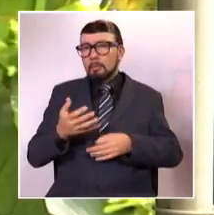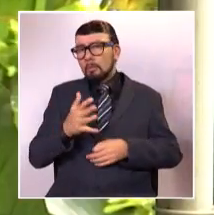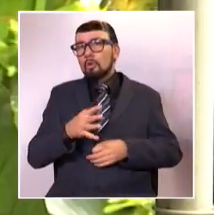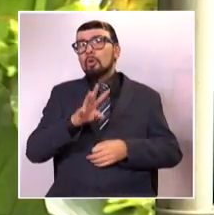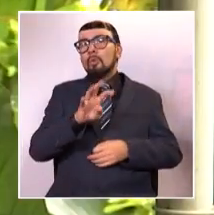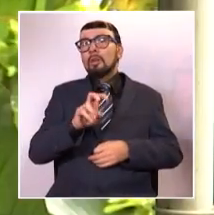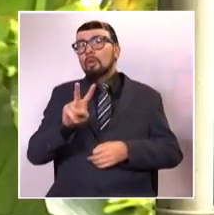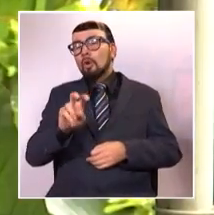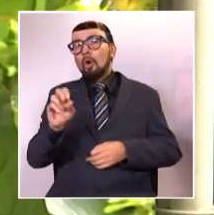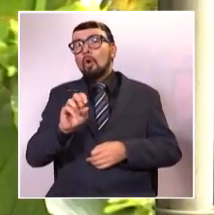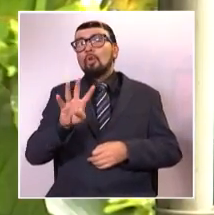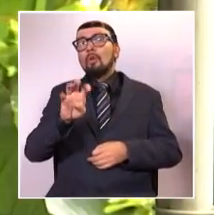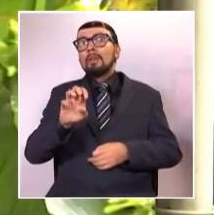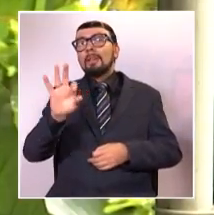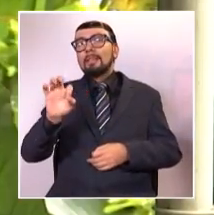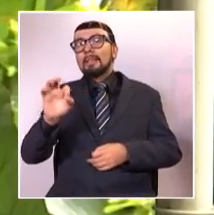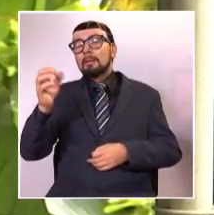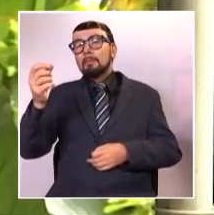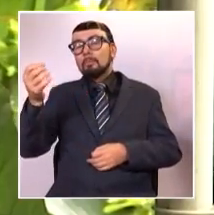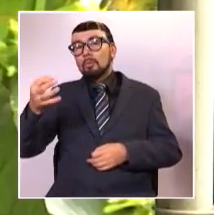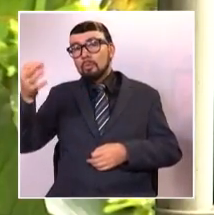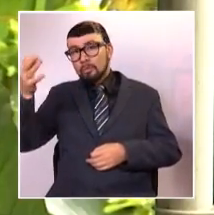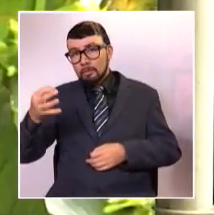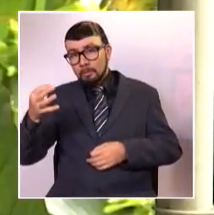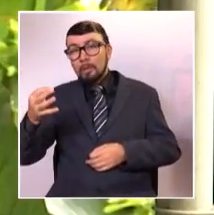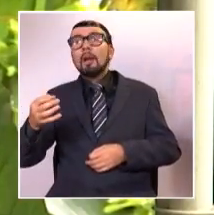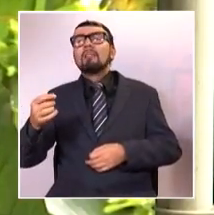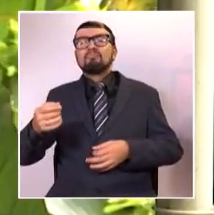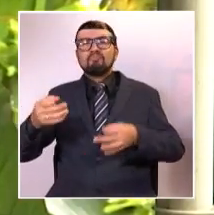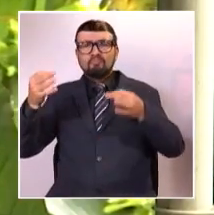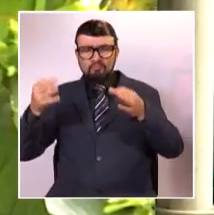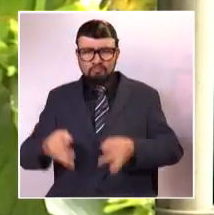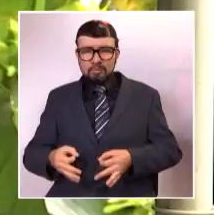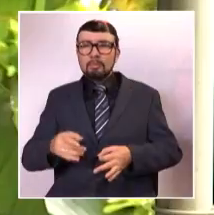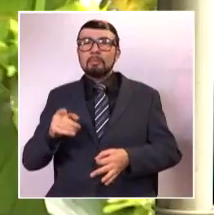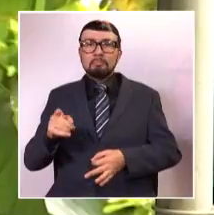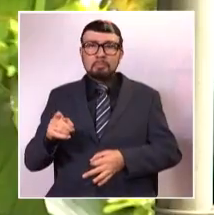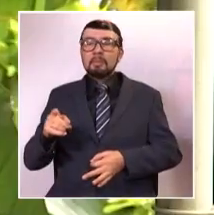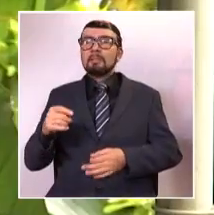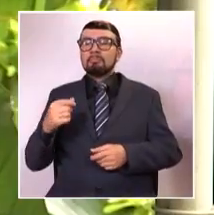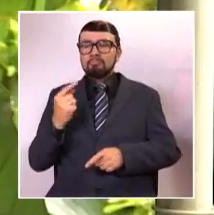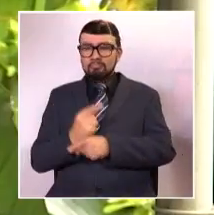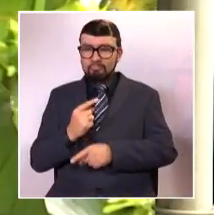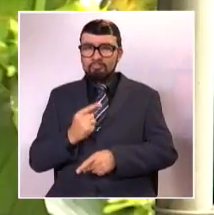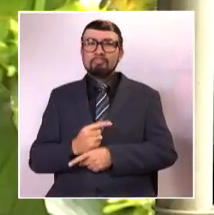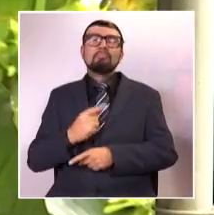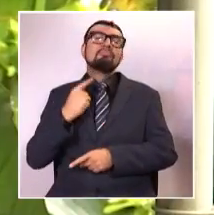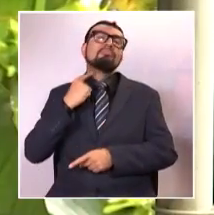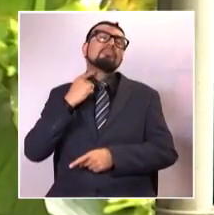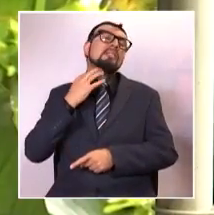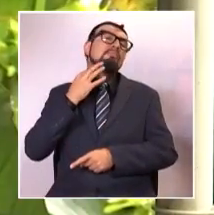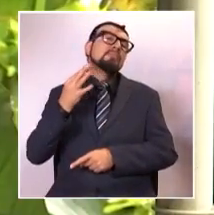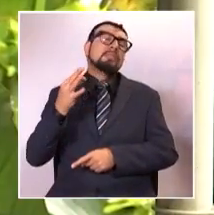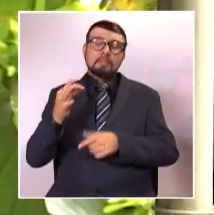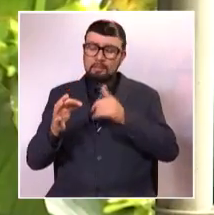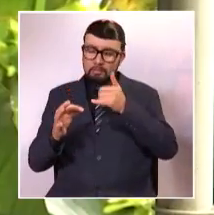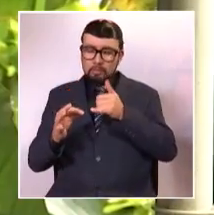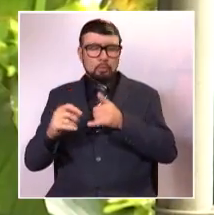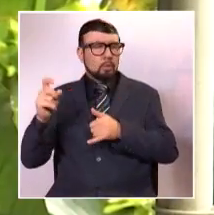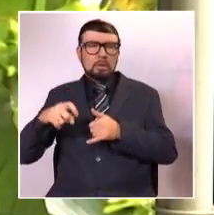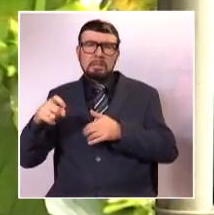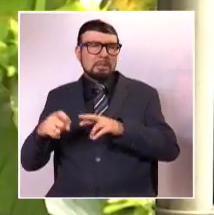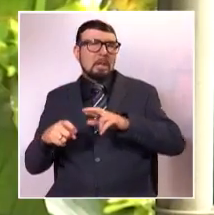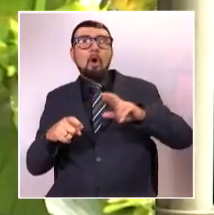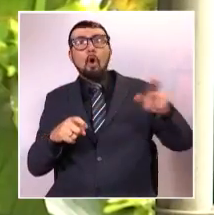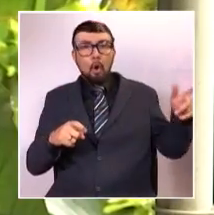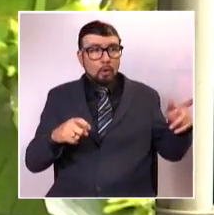a 96% de pacientes con la certeza diagnóstica de que eso es, de que no necesita otro diagnóstico